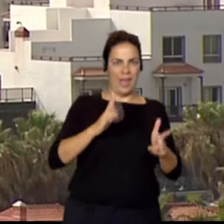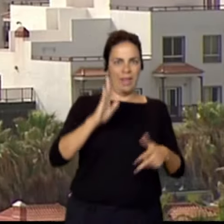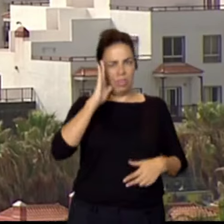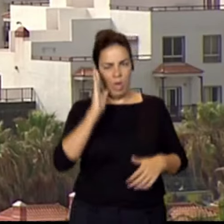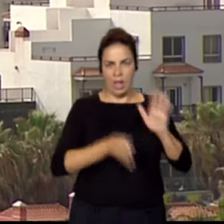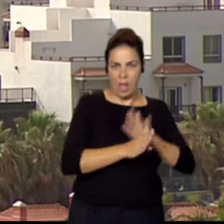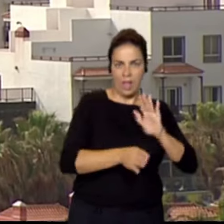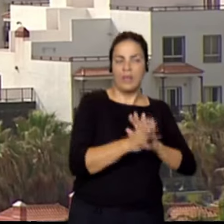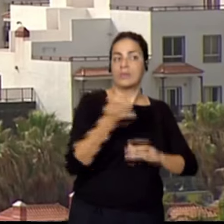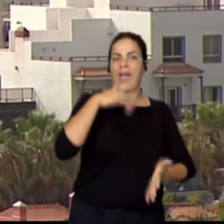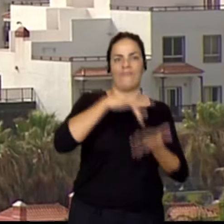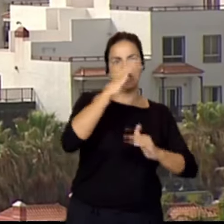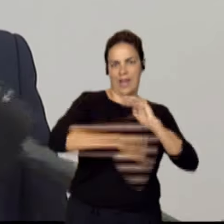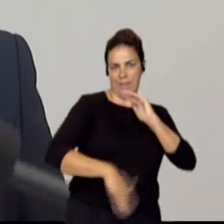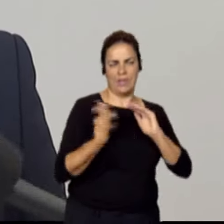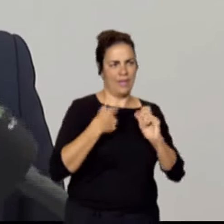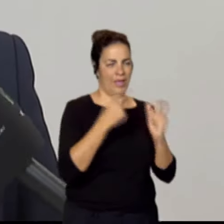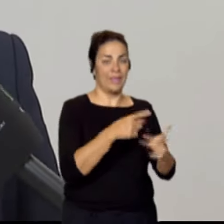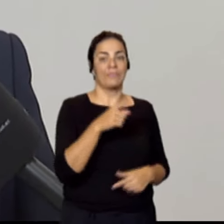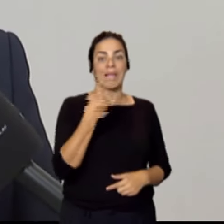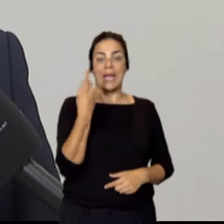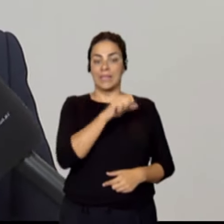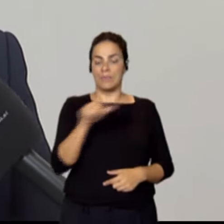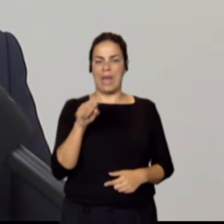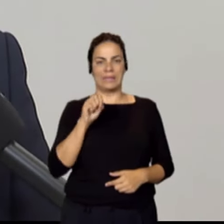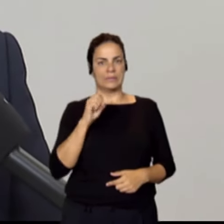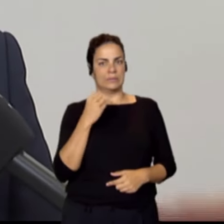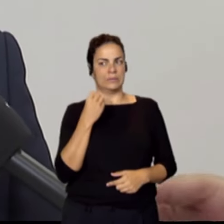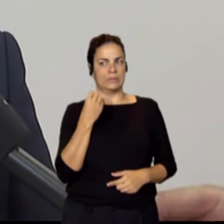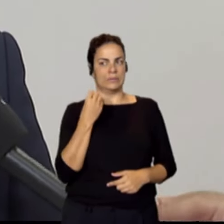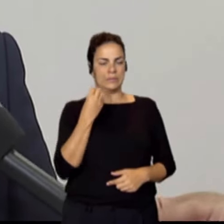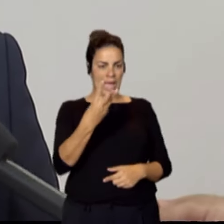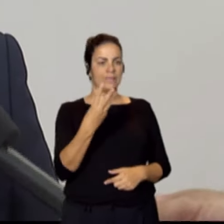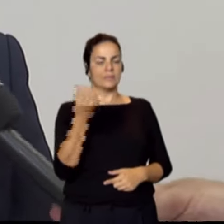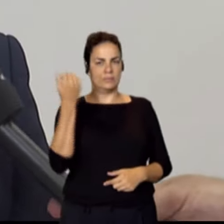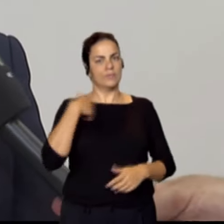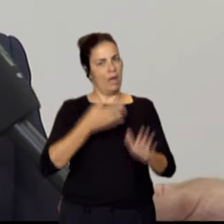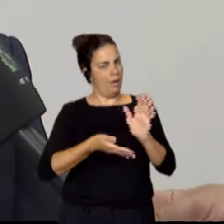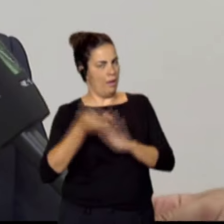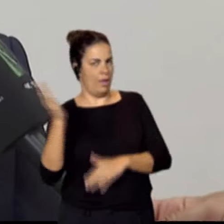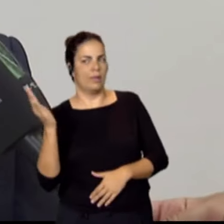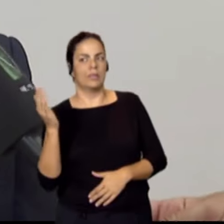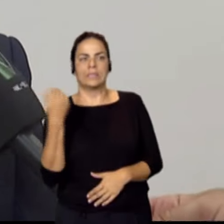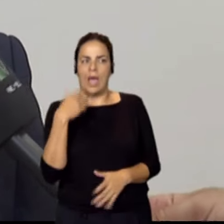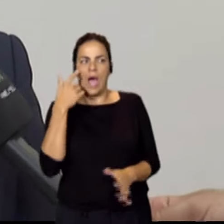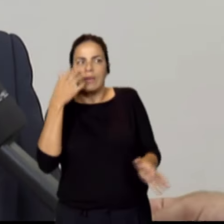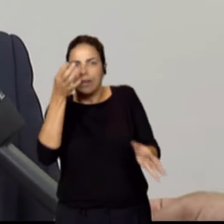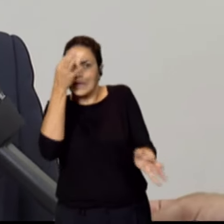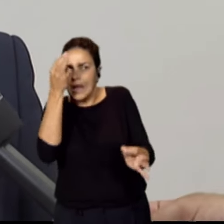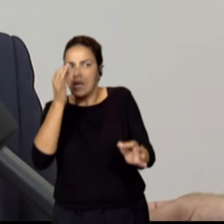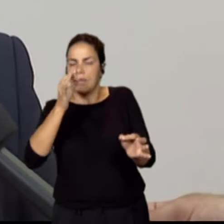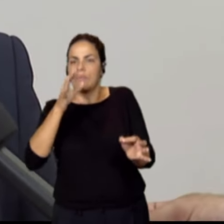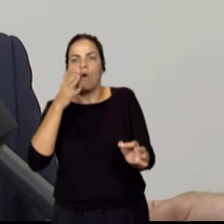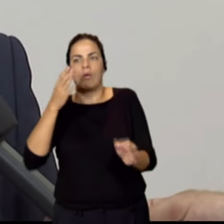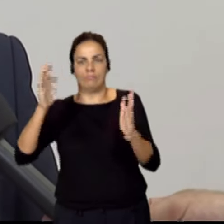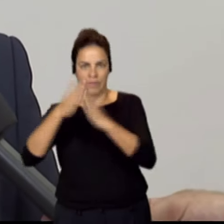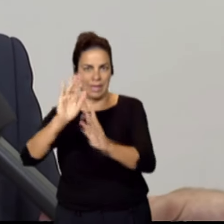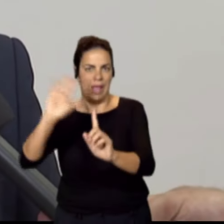límite 13 Irán en esta semana están cerrando las cuestiones porque se ha encontrado una vivienda eh